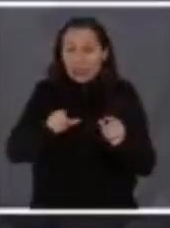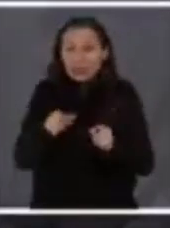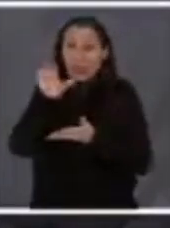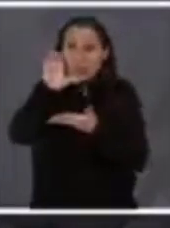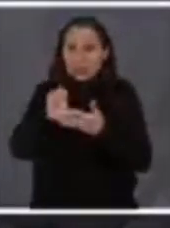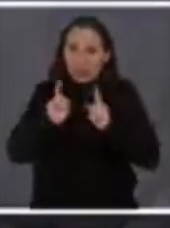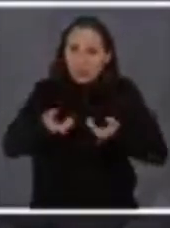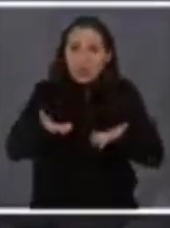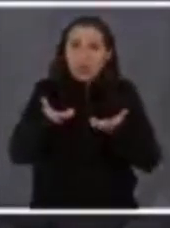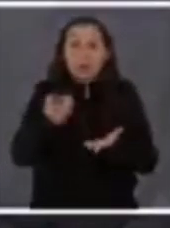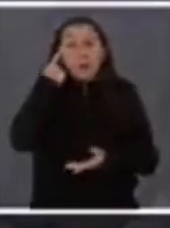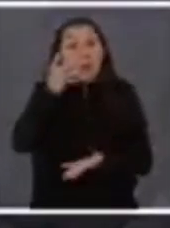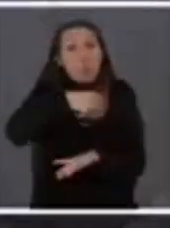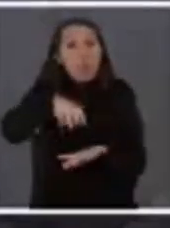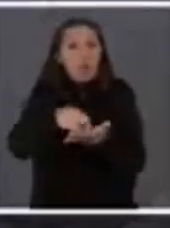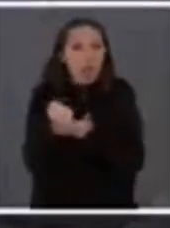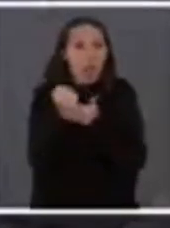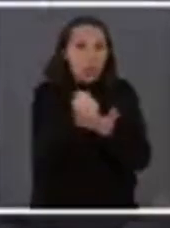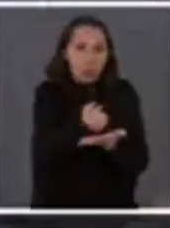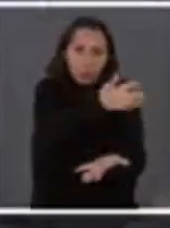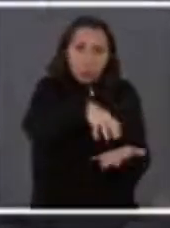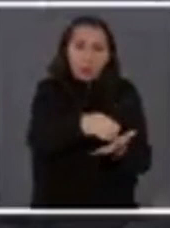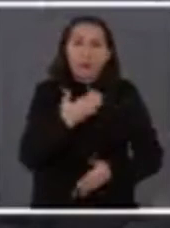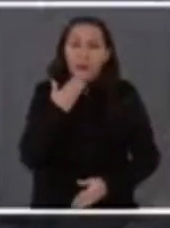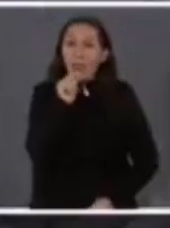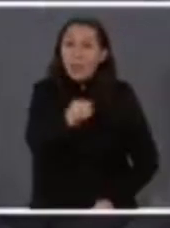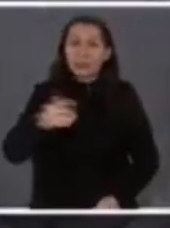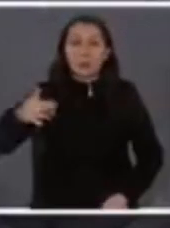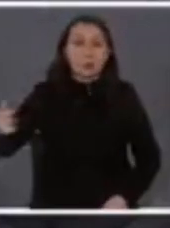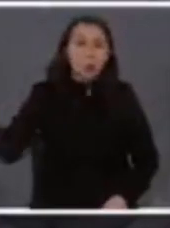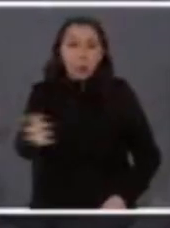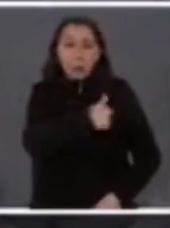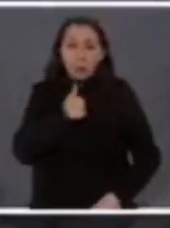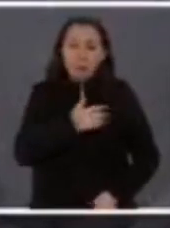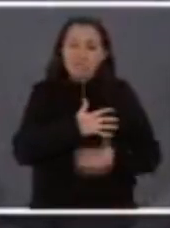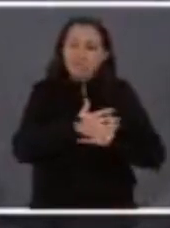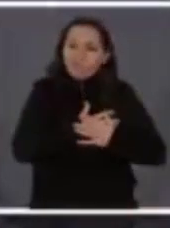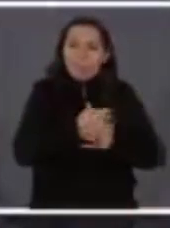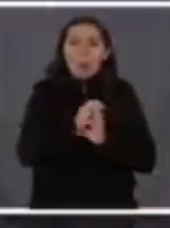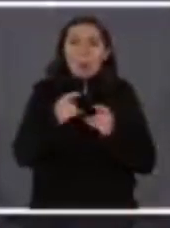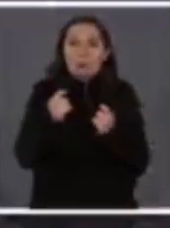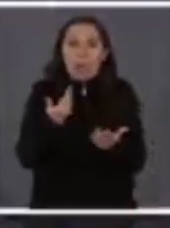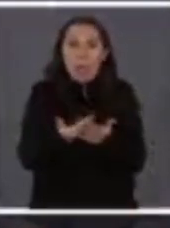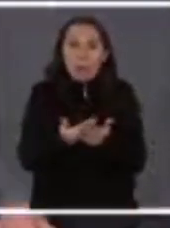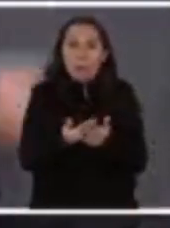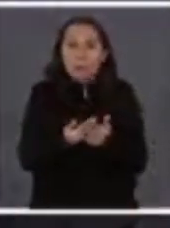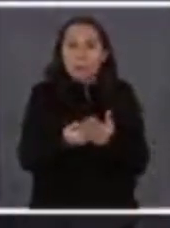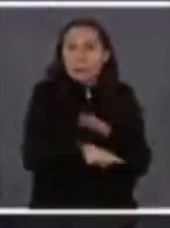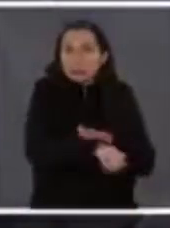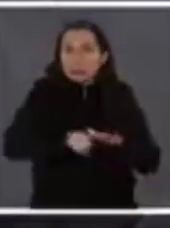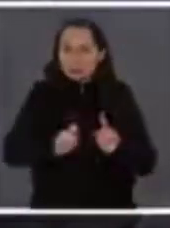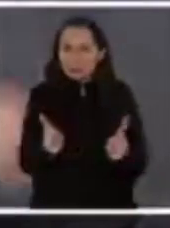Estado tiene que estar a disposición, pero el pueblo ayuda al pueblo también. Y ahí es importante que todos nos pongamos la mano al corazón y nadie trate de sacar provecho de esto.